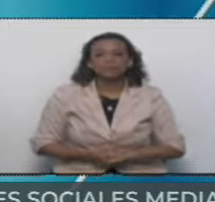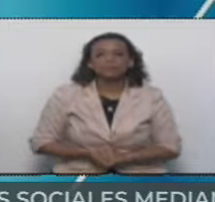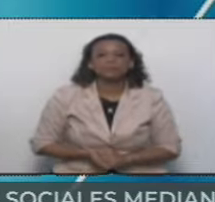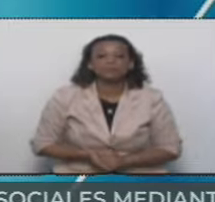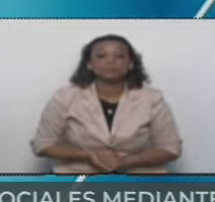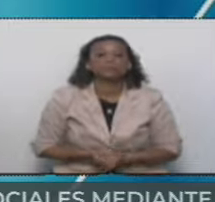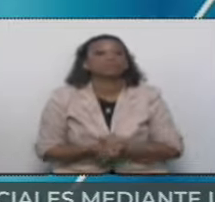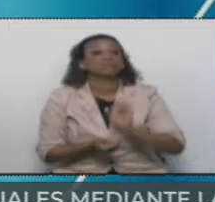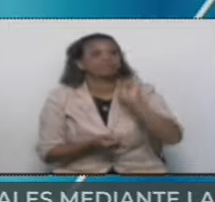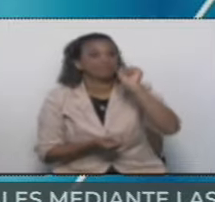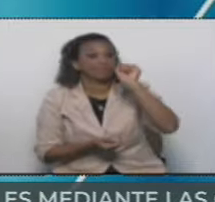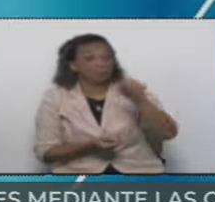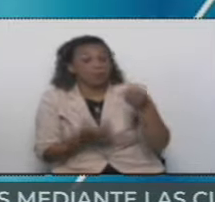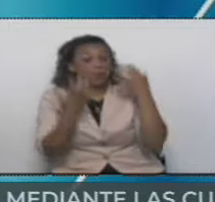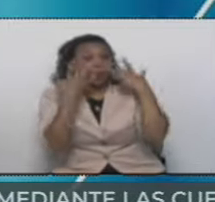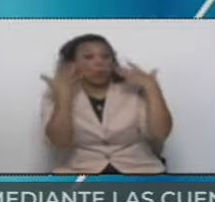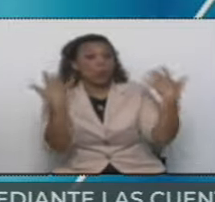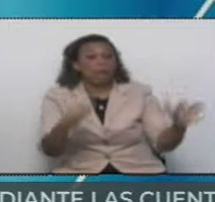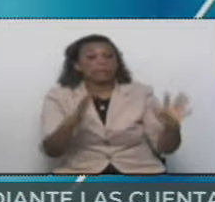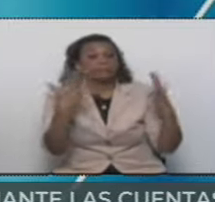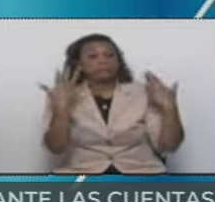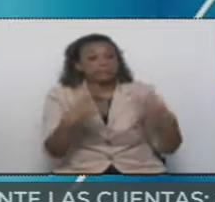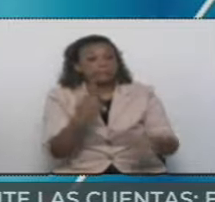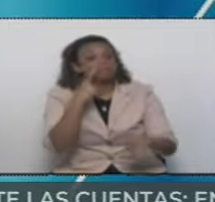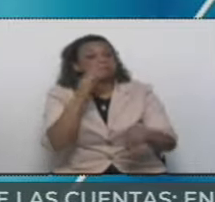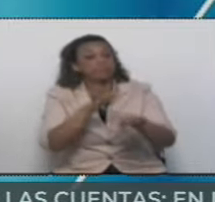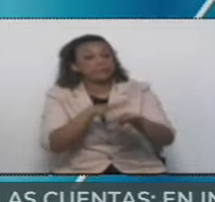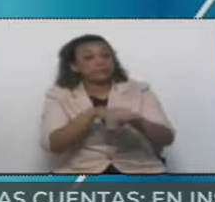Bueno, fíjense ustedes.